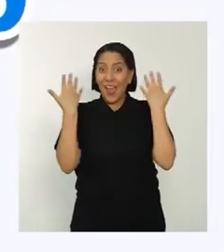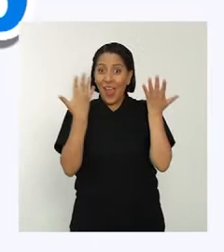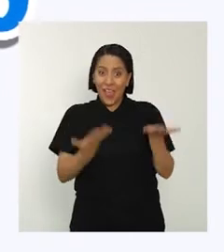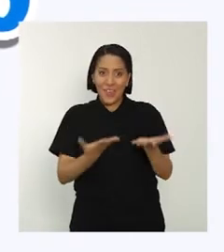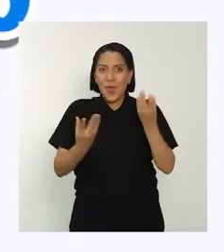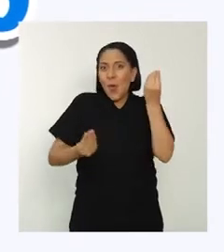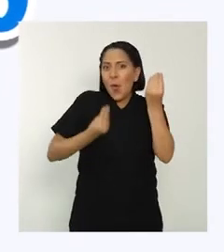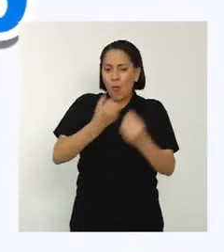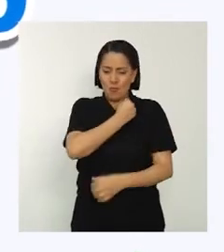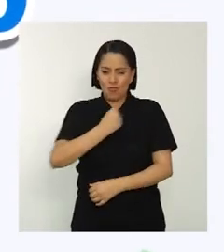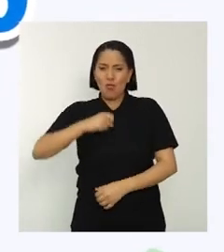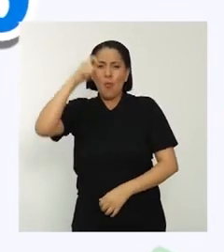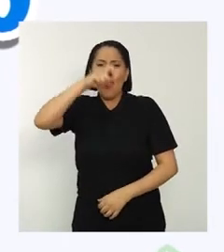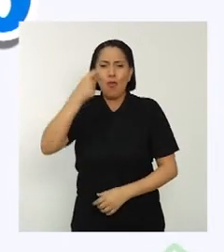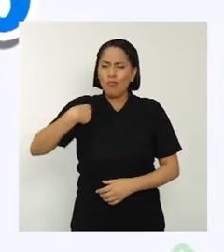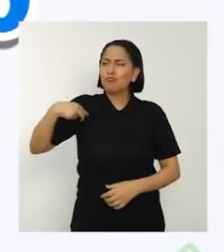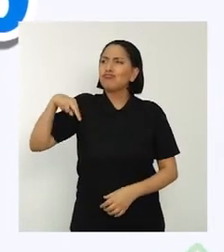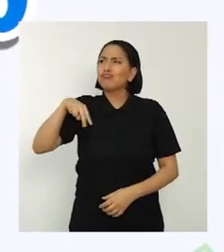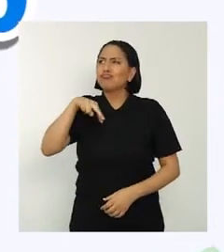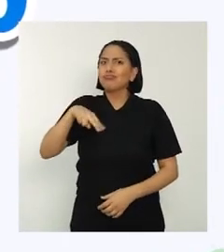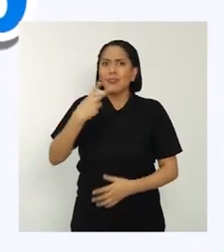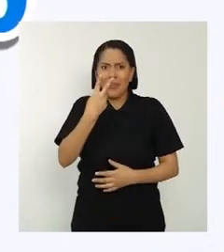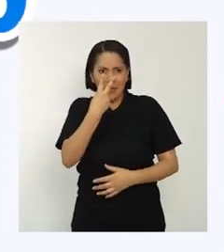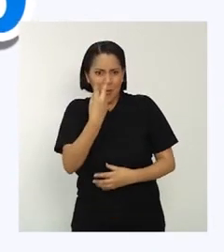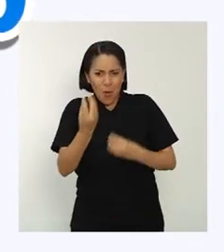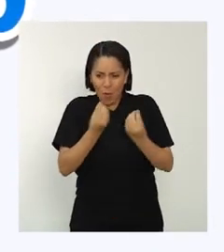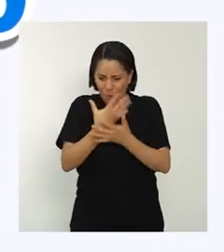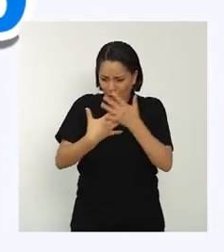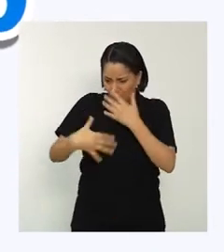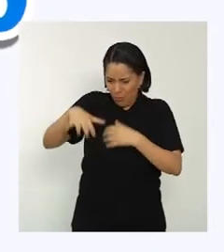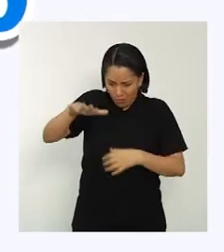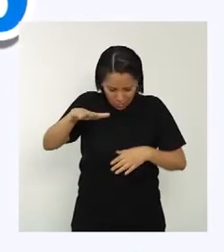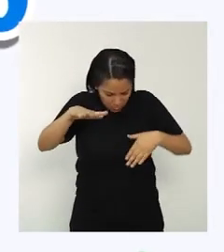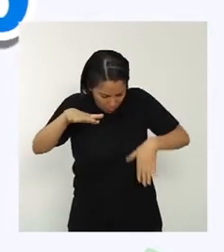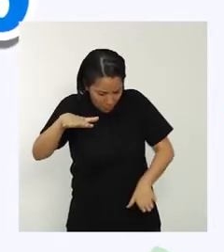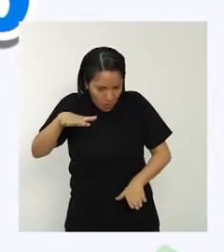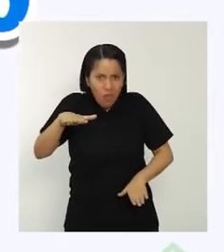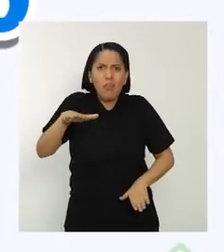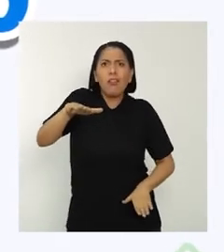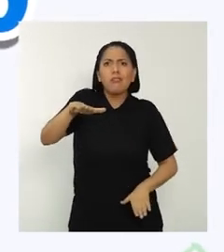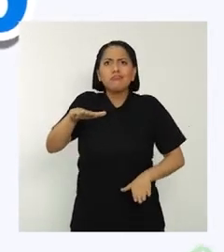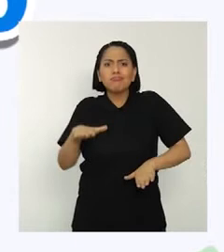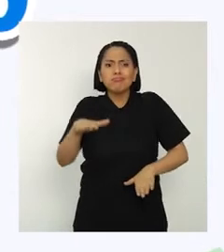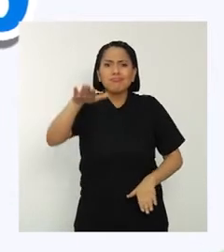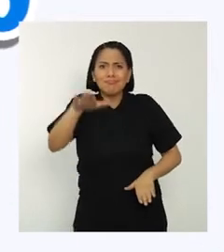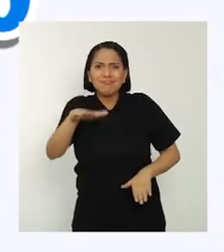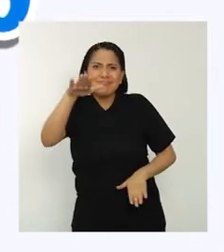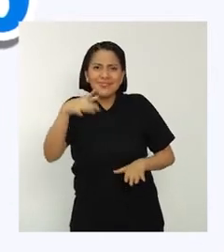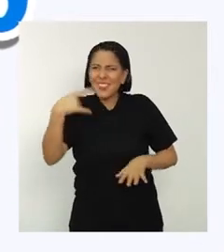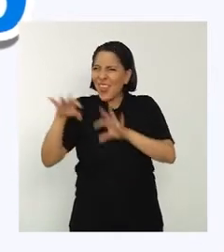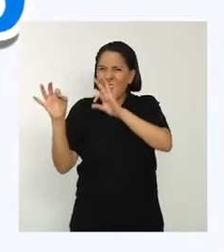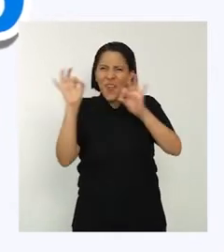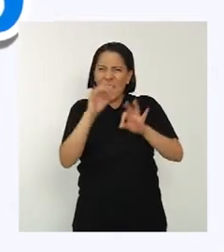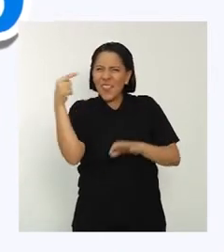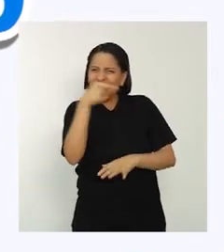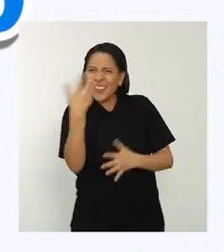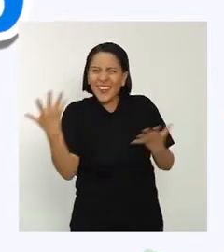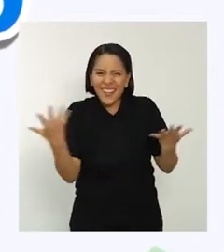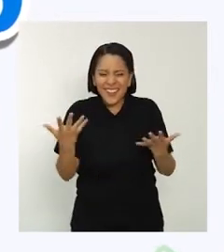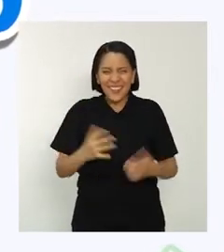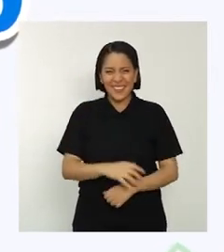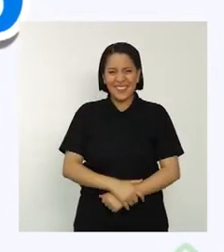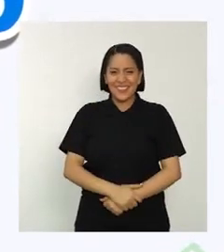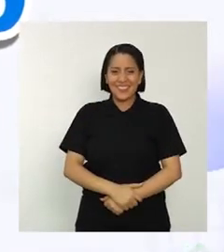Aquí Superloro está caminando. Y miren, tiene la mano derecha delante junto con el pie izquierdo, como lo observamos, Fabi. Es